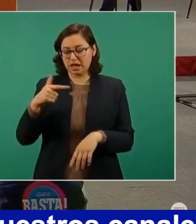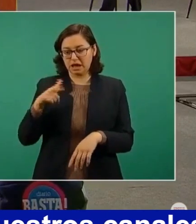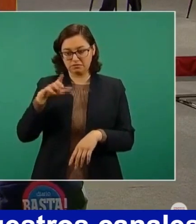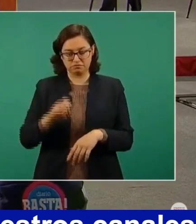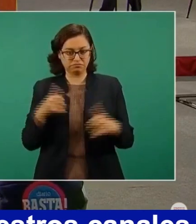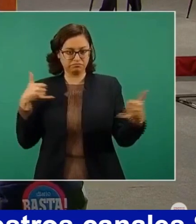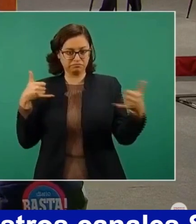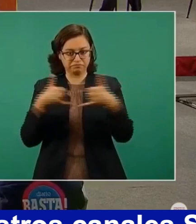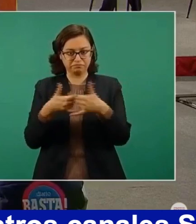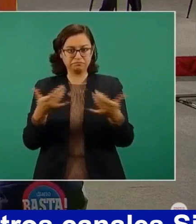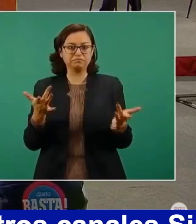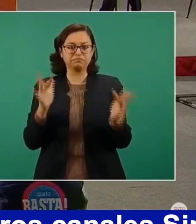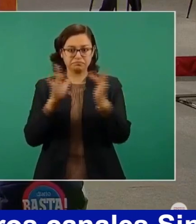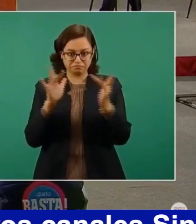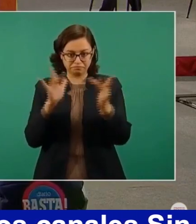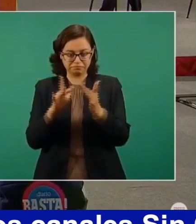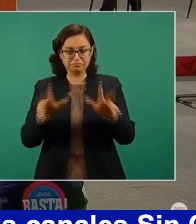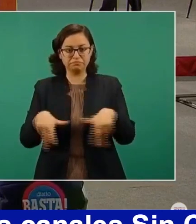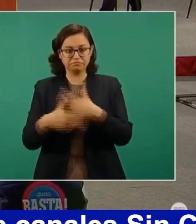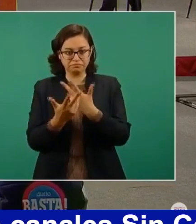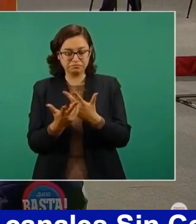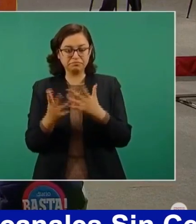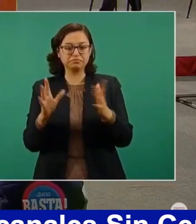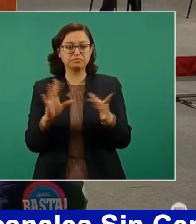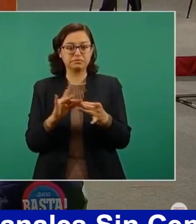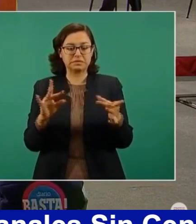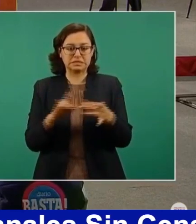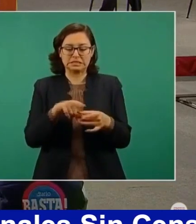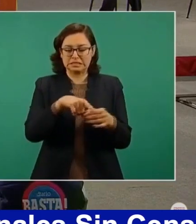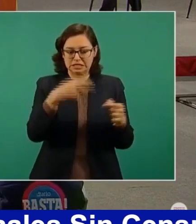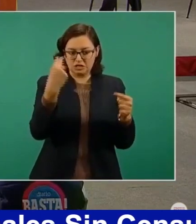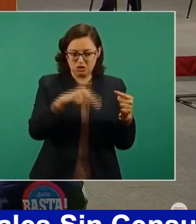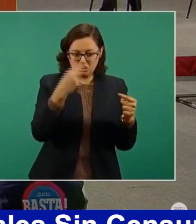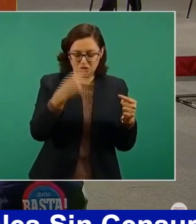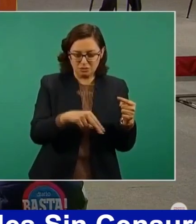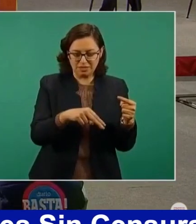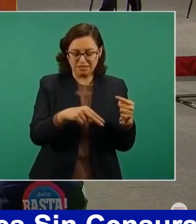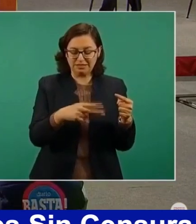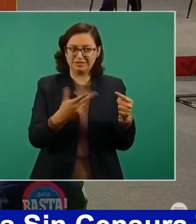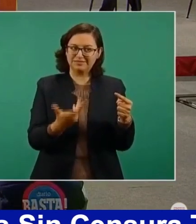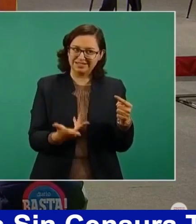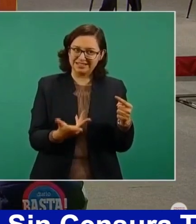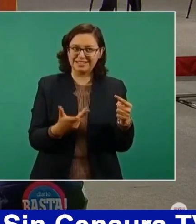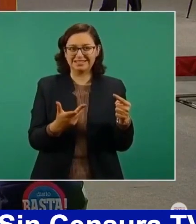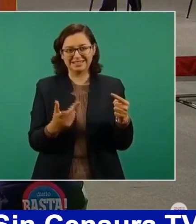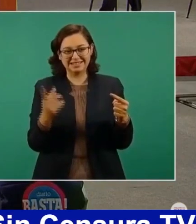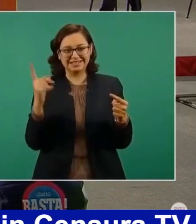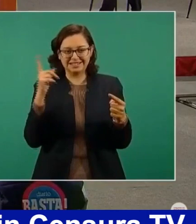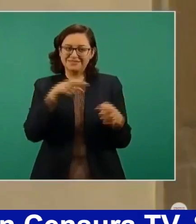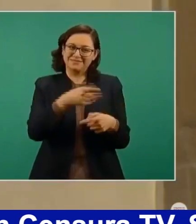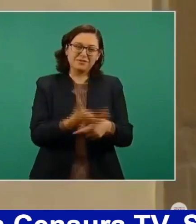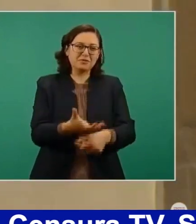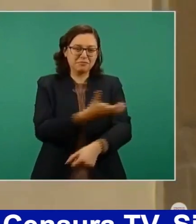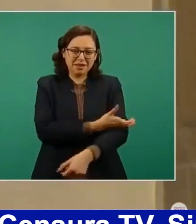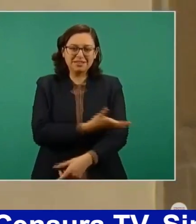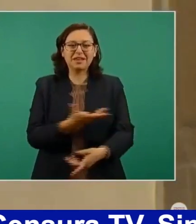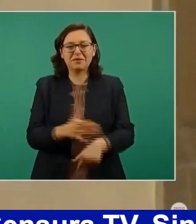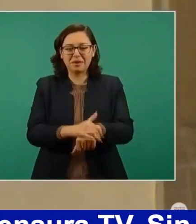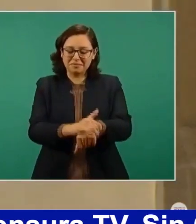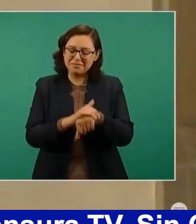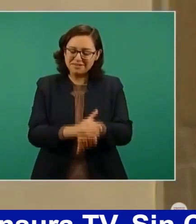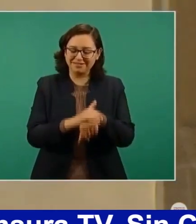México, Xu, su nombre propio, buen compañero, buen amigo de